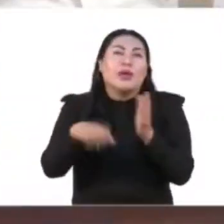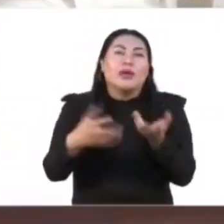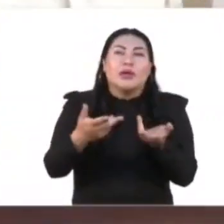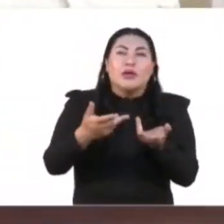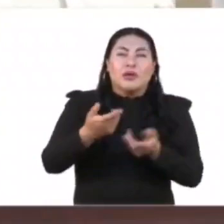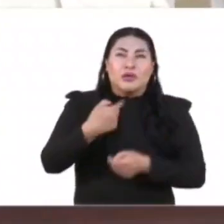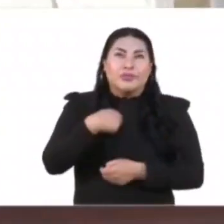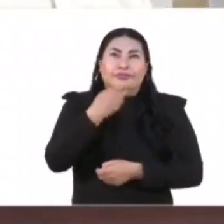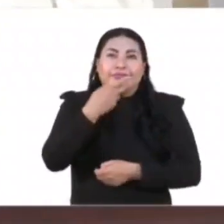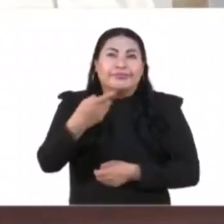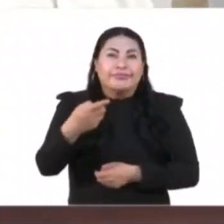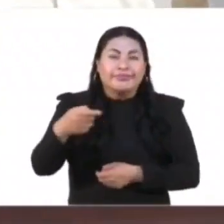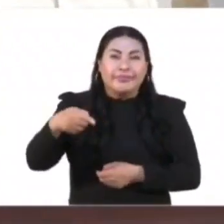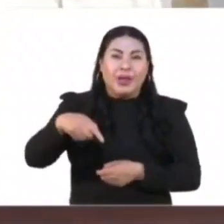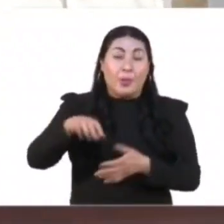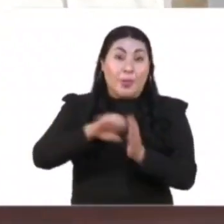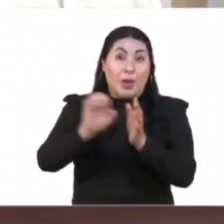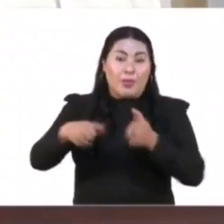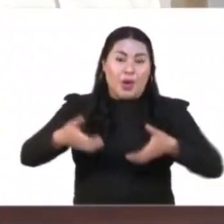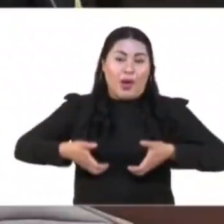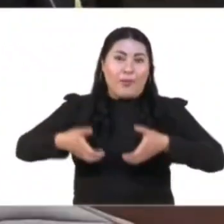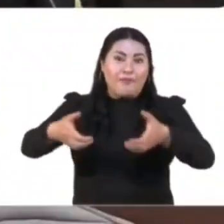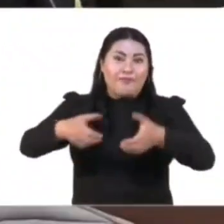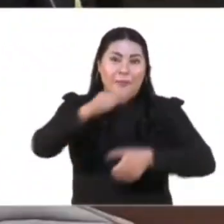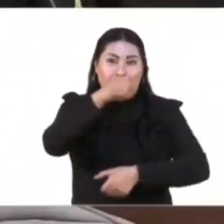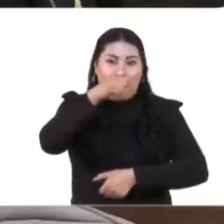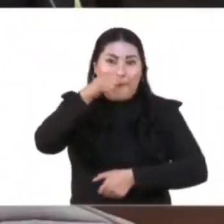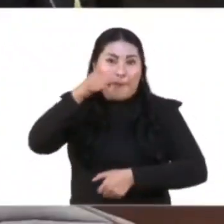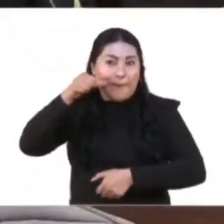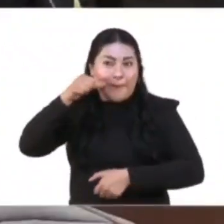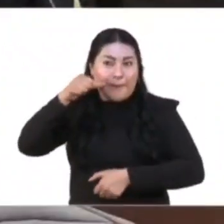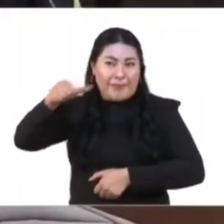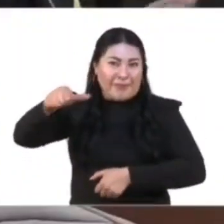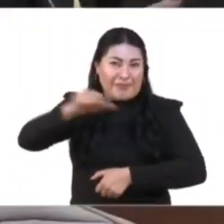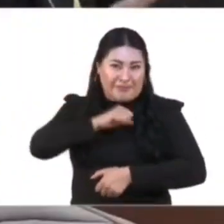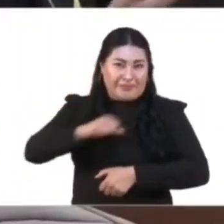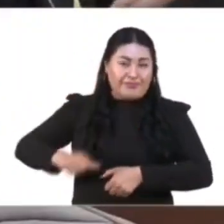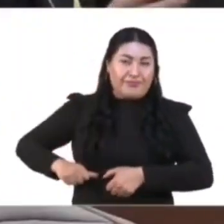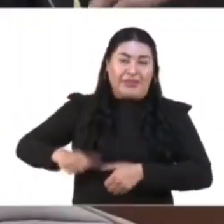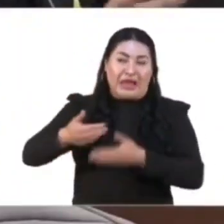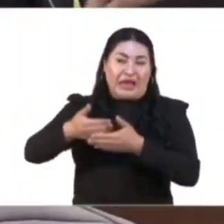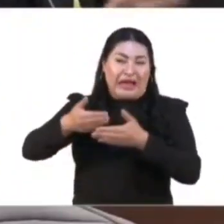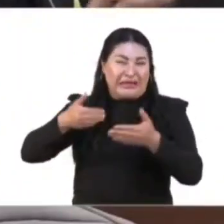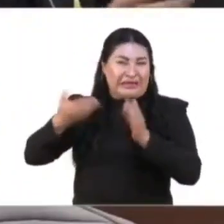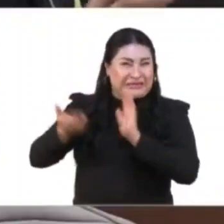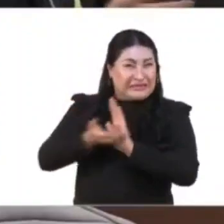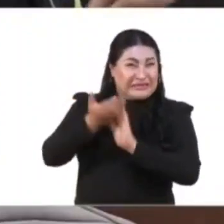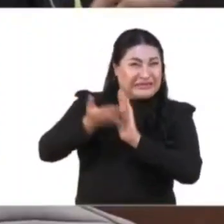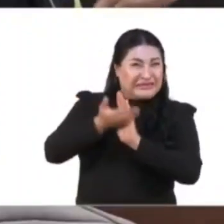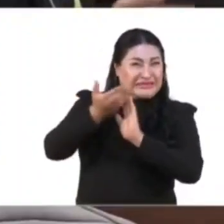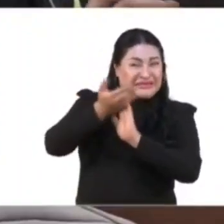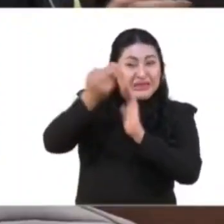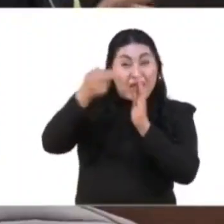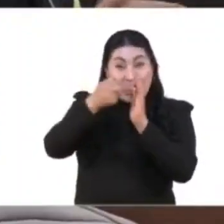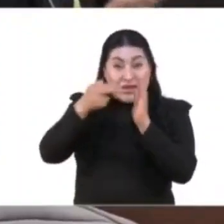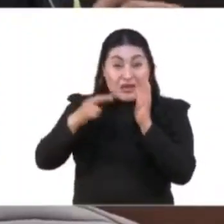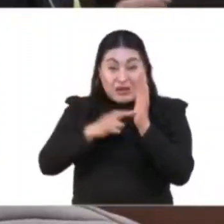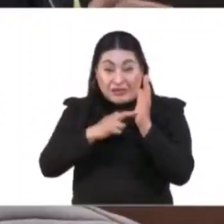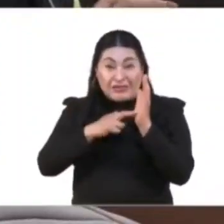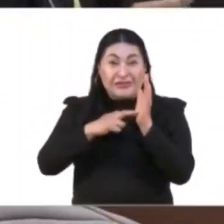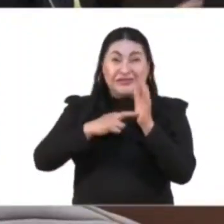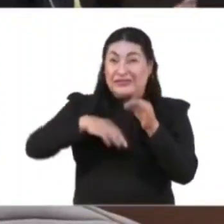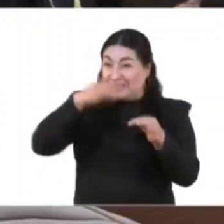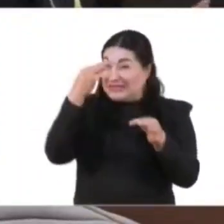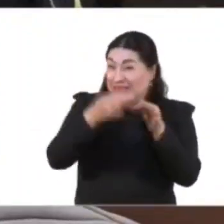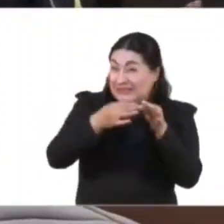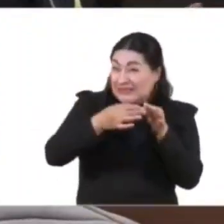en donde, como por ejemplo la Benito Juárez, donde se construyó fuera de las normas, o sea, por el